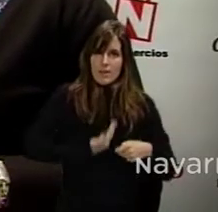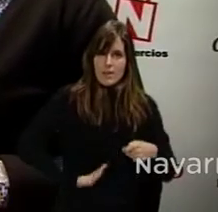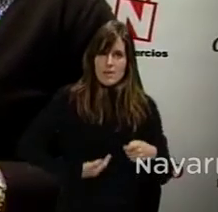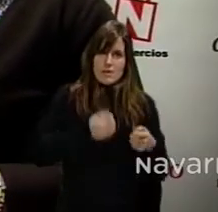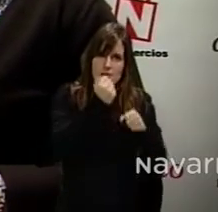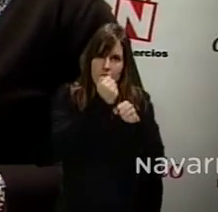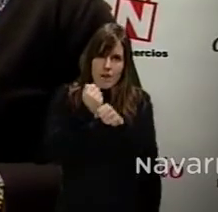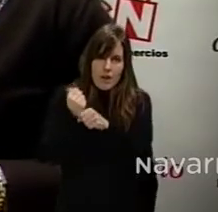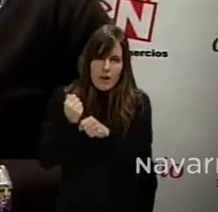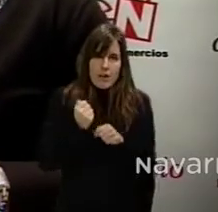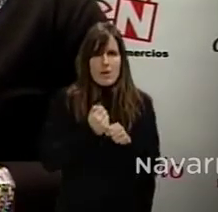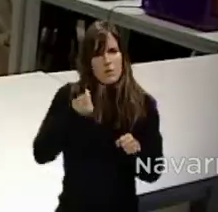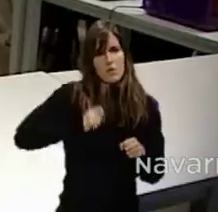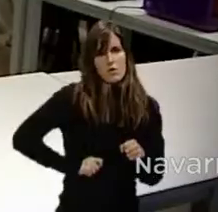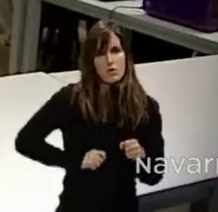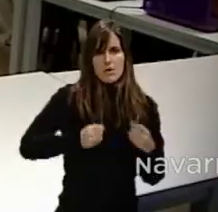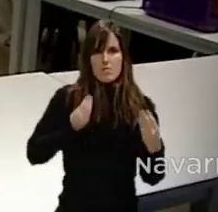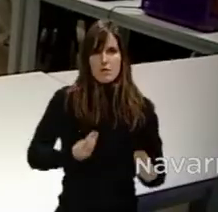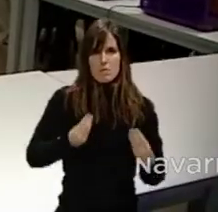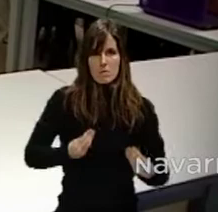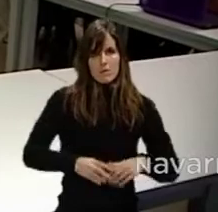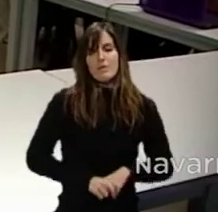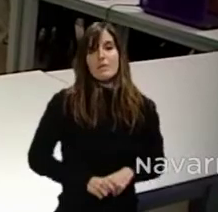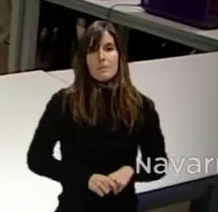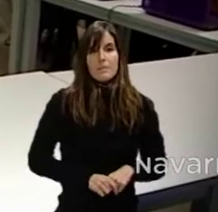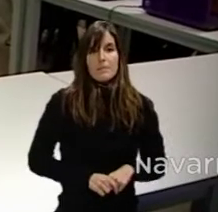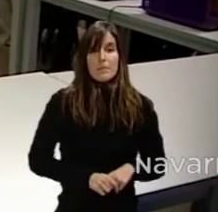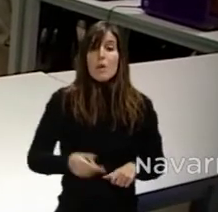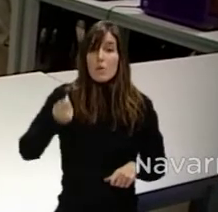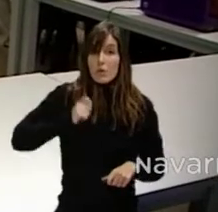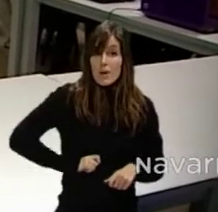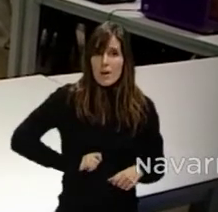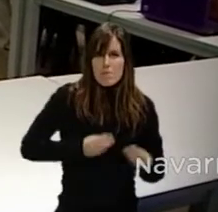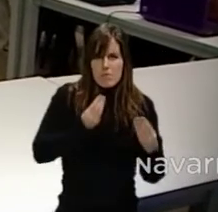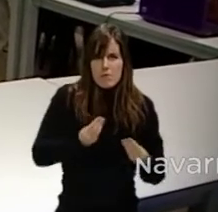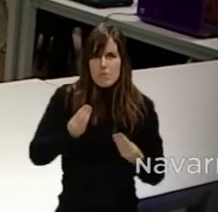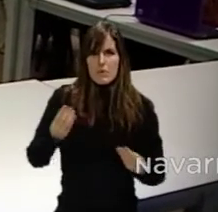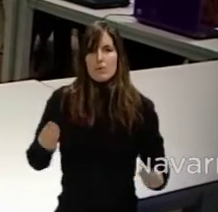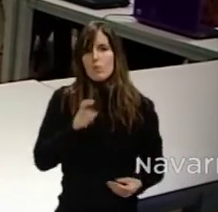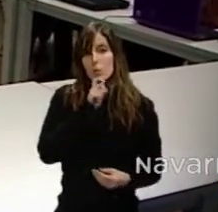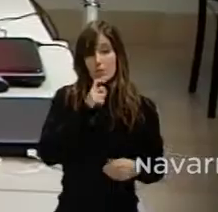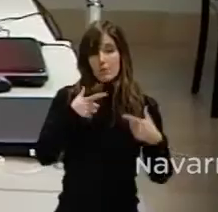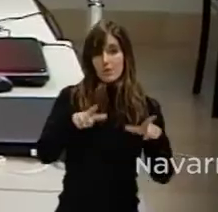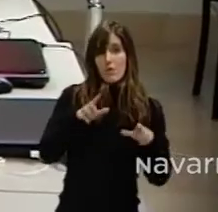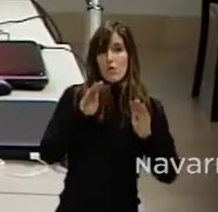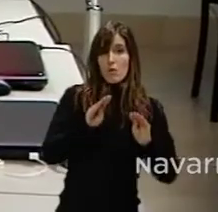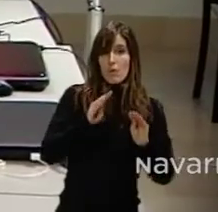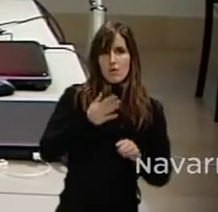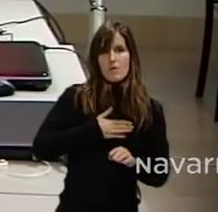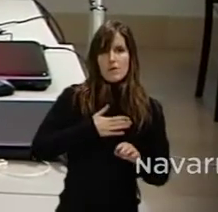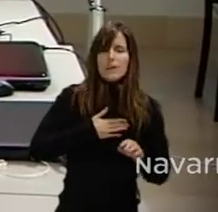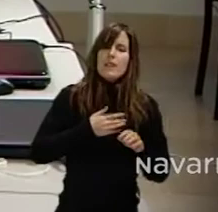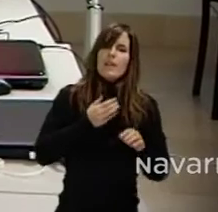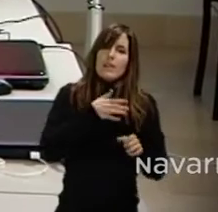los trabajadores del sector comercio para llevar a cabo esta misión el Departamento de Formación tiene